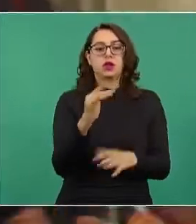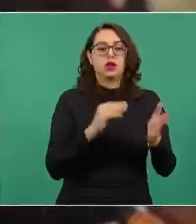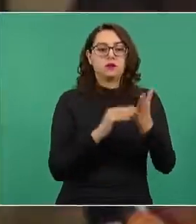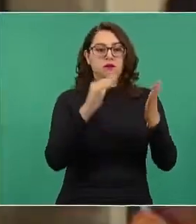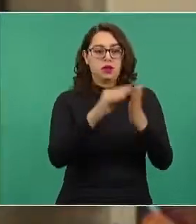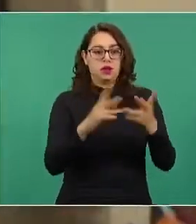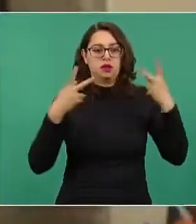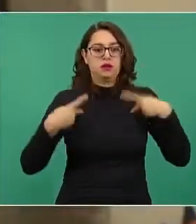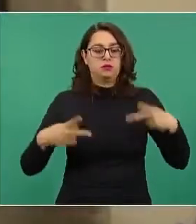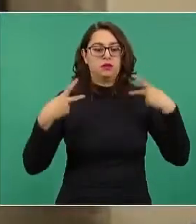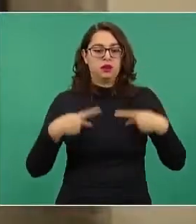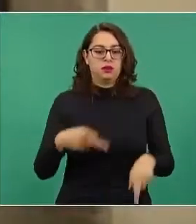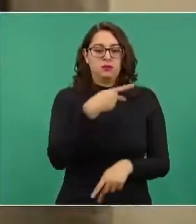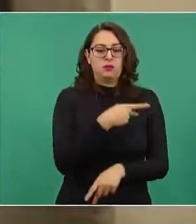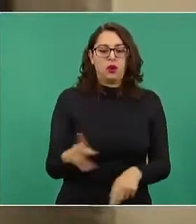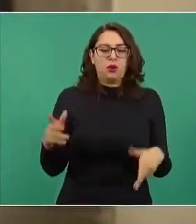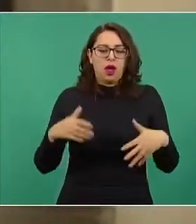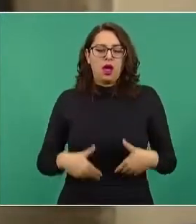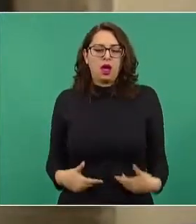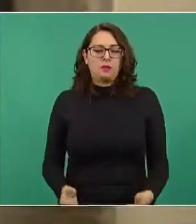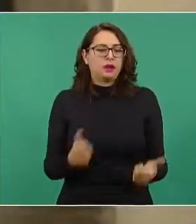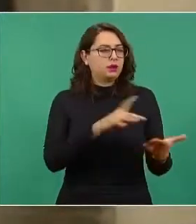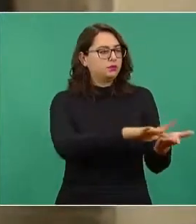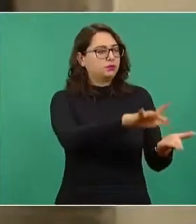que padecen hambre.